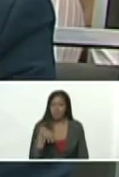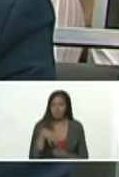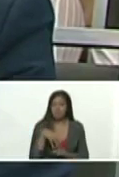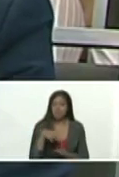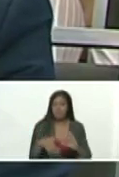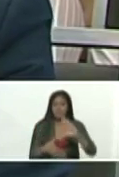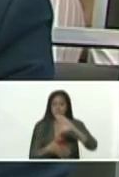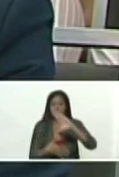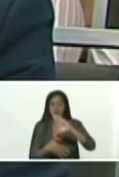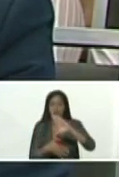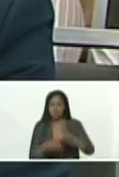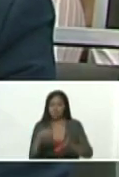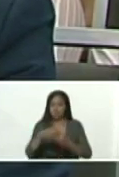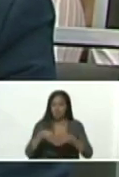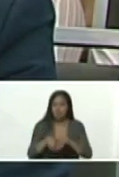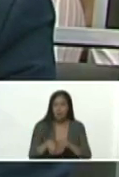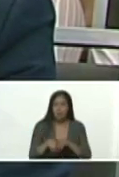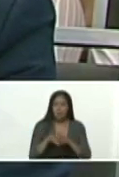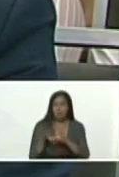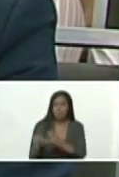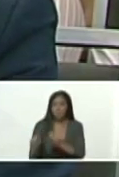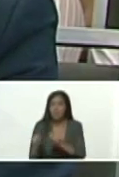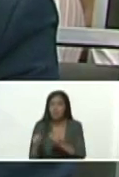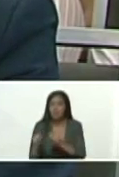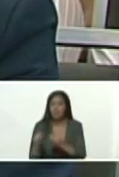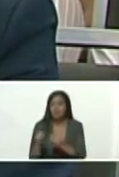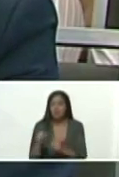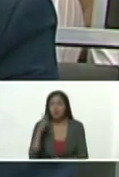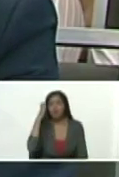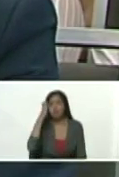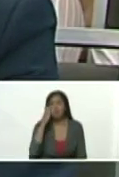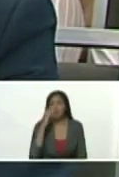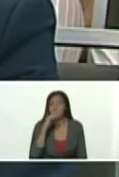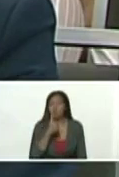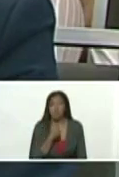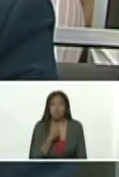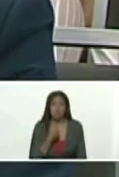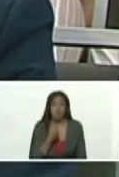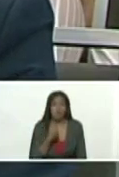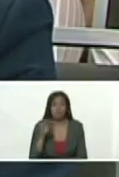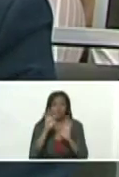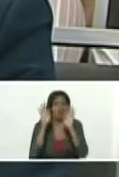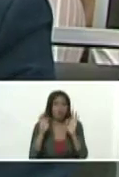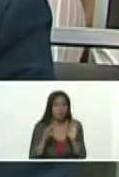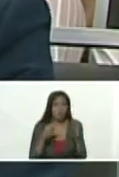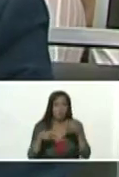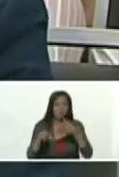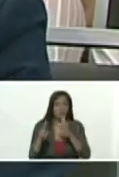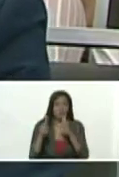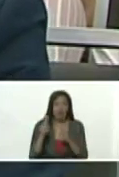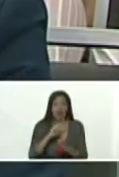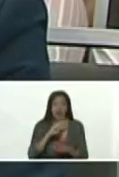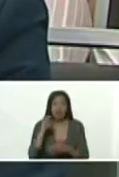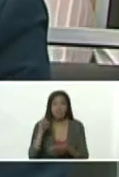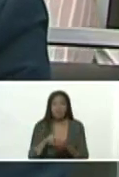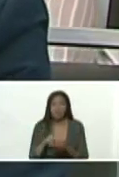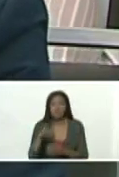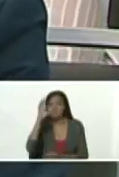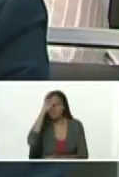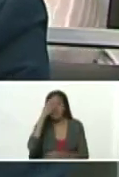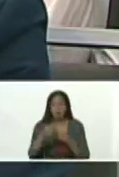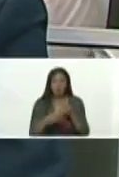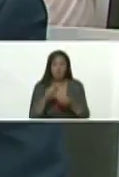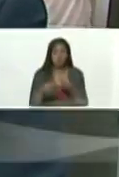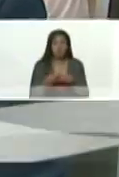imperios europeos, bueno, no tenían otra tarea que construir nuevas repúblicas, ¿no? Nacientes, y no hallaban cómo hacerlo. Simón